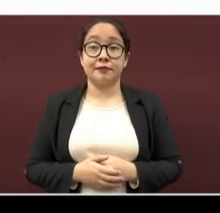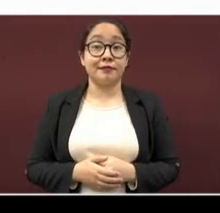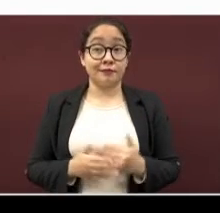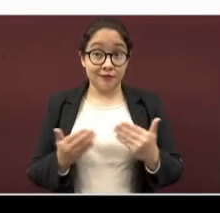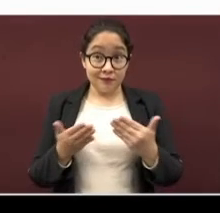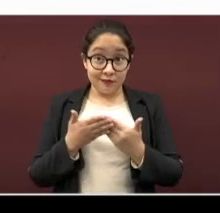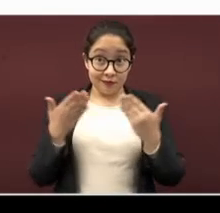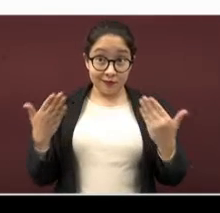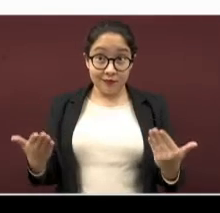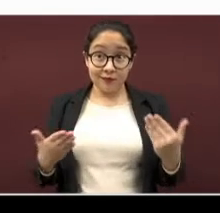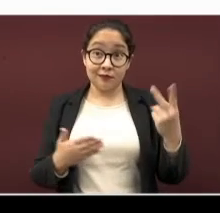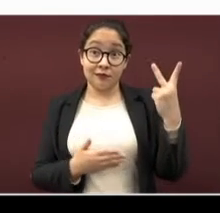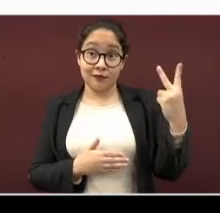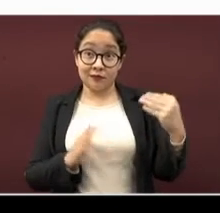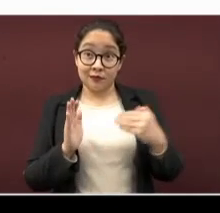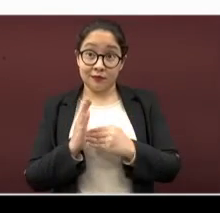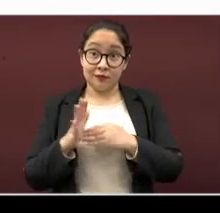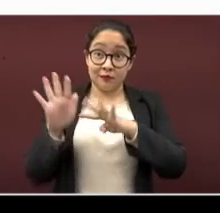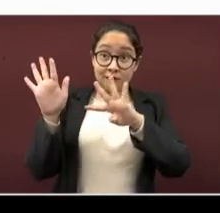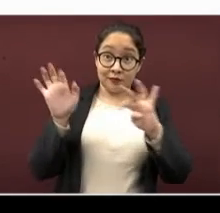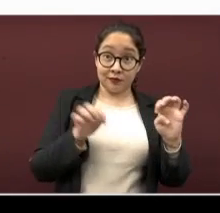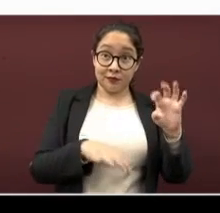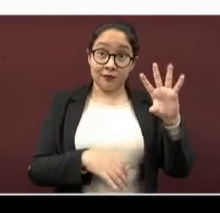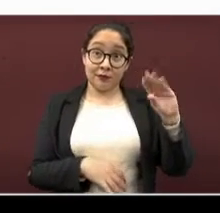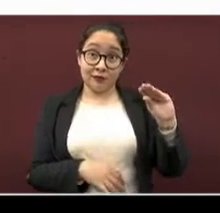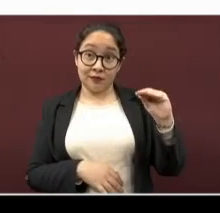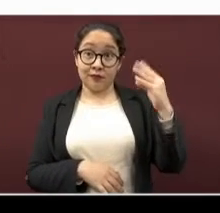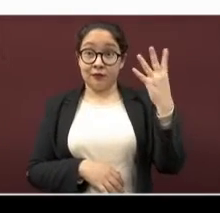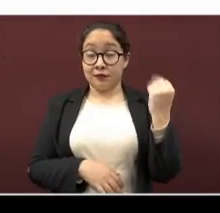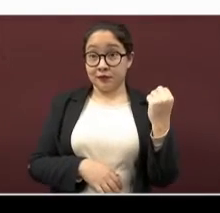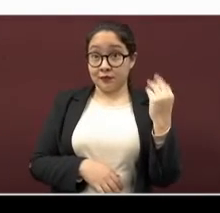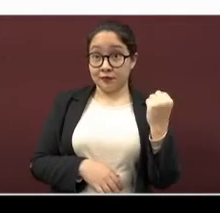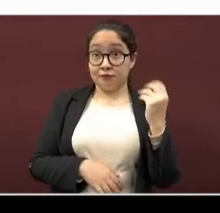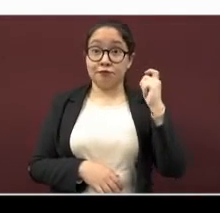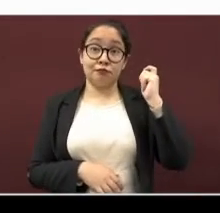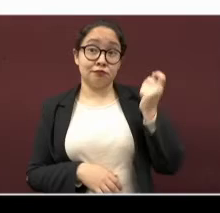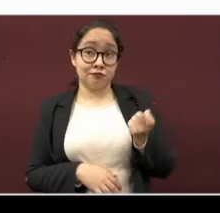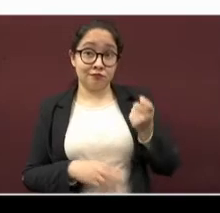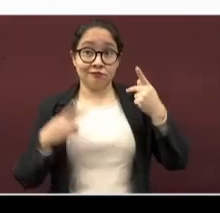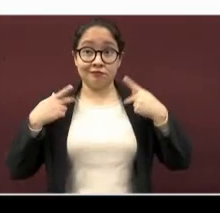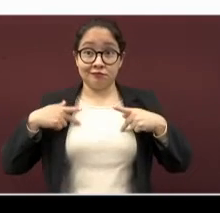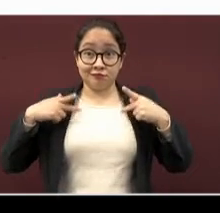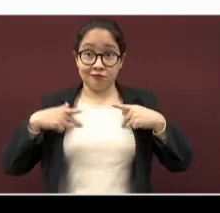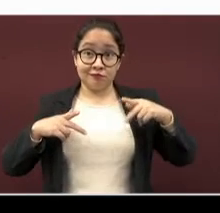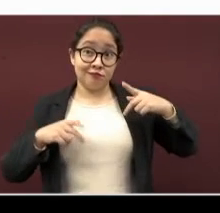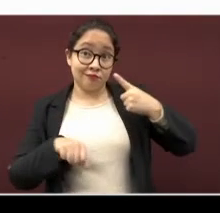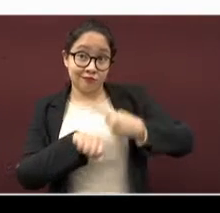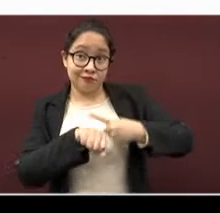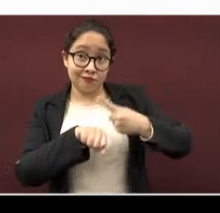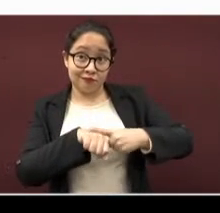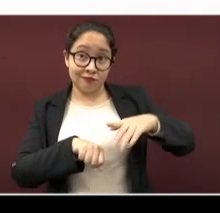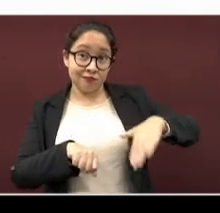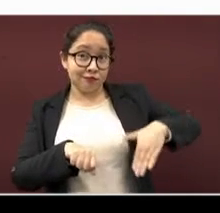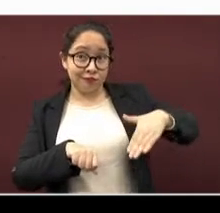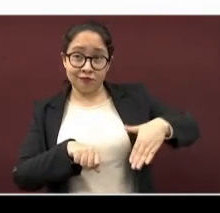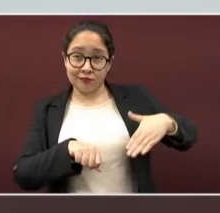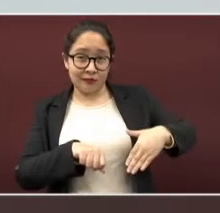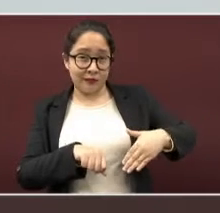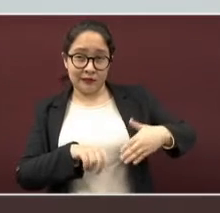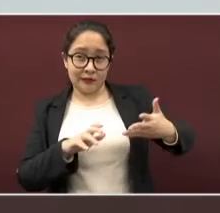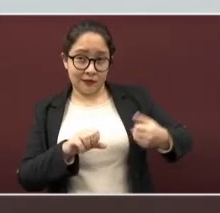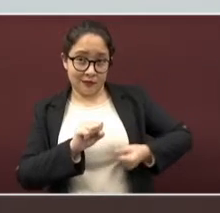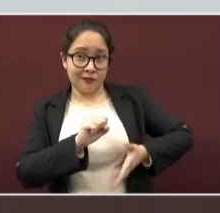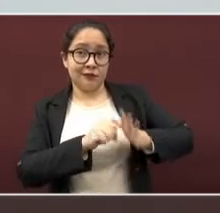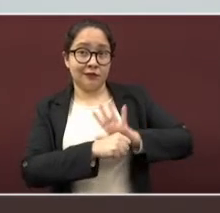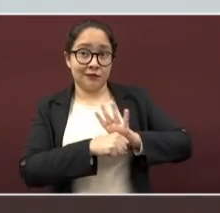ahora dos mil novecientos noventa y nueve los pacientes que enfermaron en los últimos días